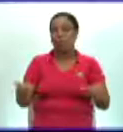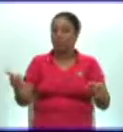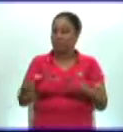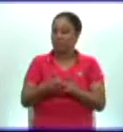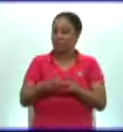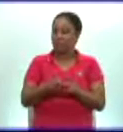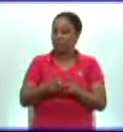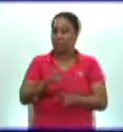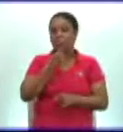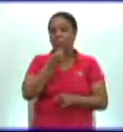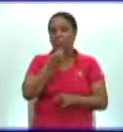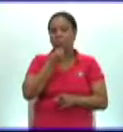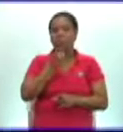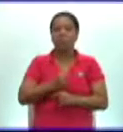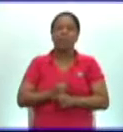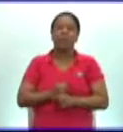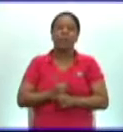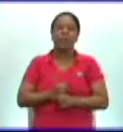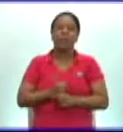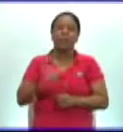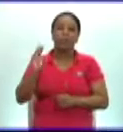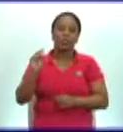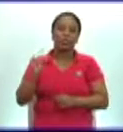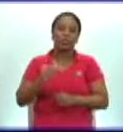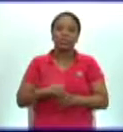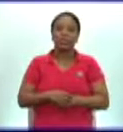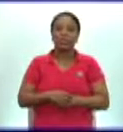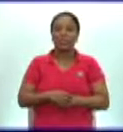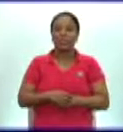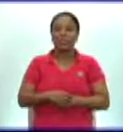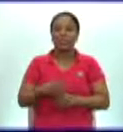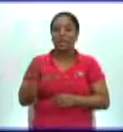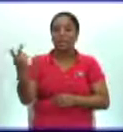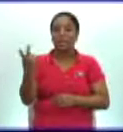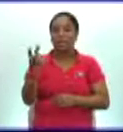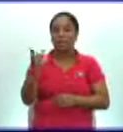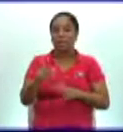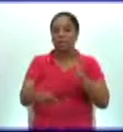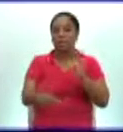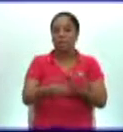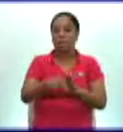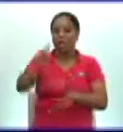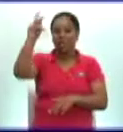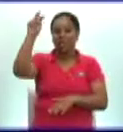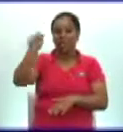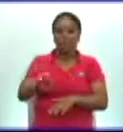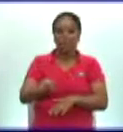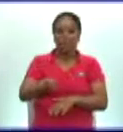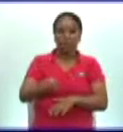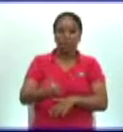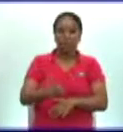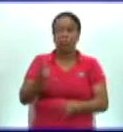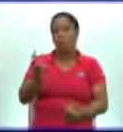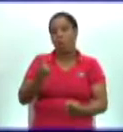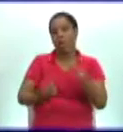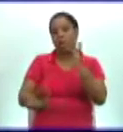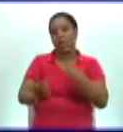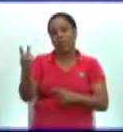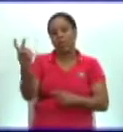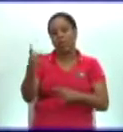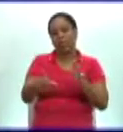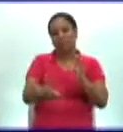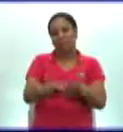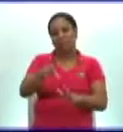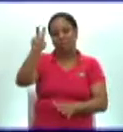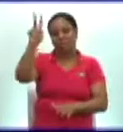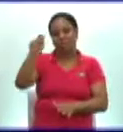Resumiendo, podemos llegar a la segunda ley de Newton o elementos de esta segunda ley,